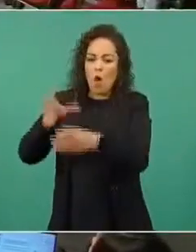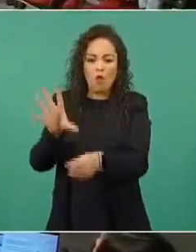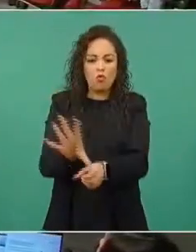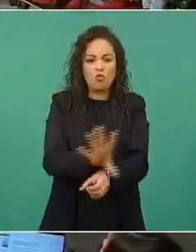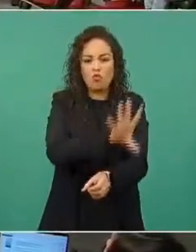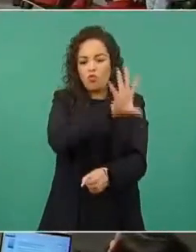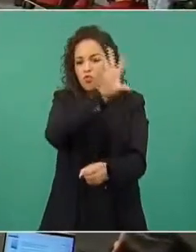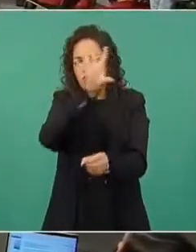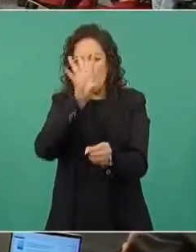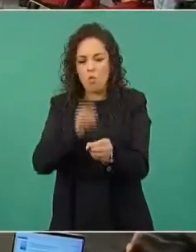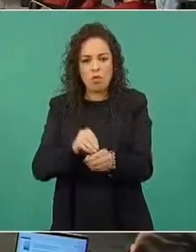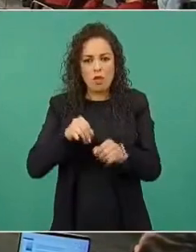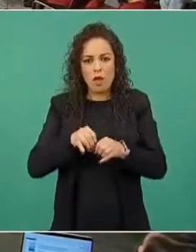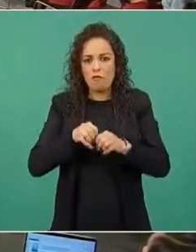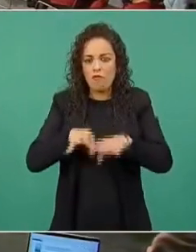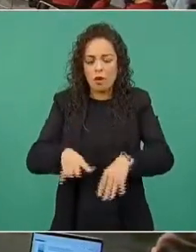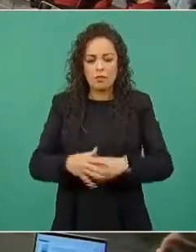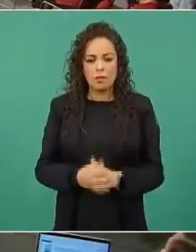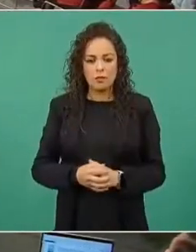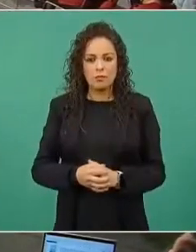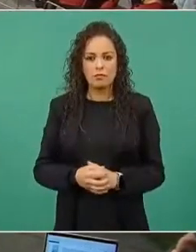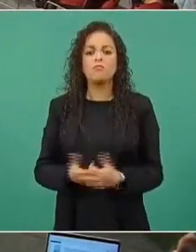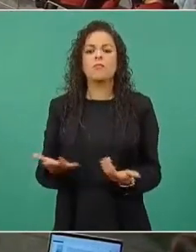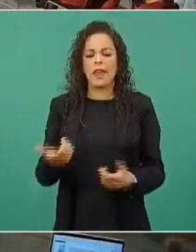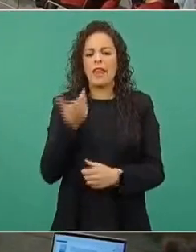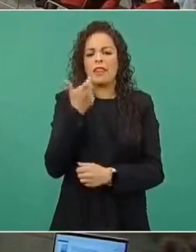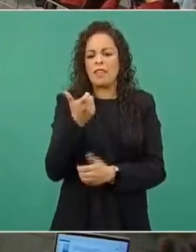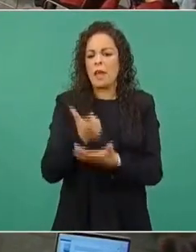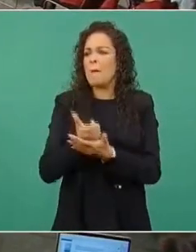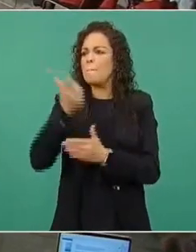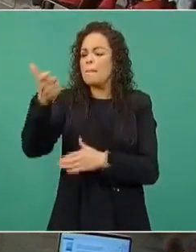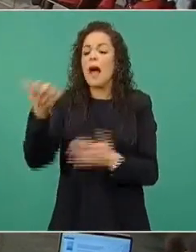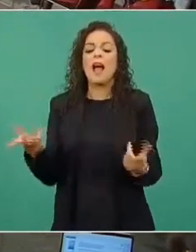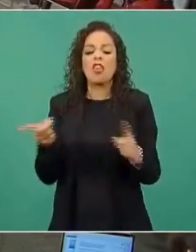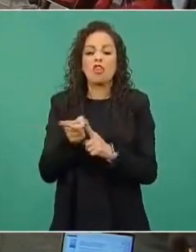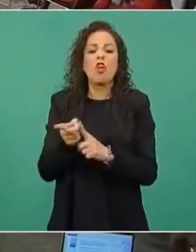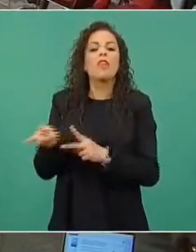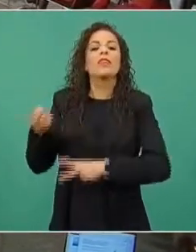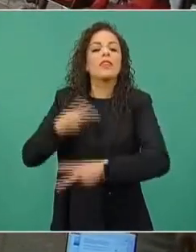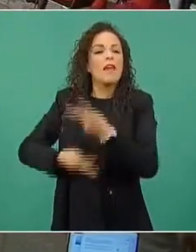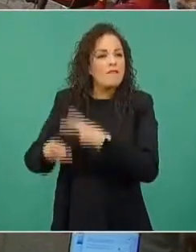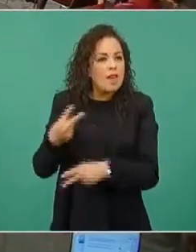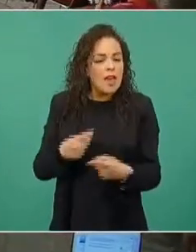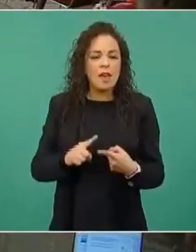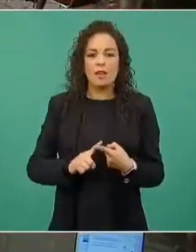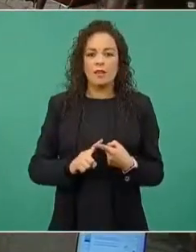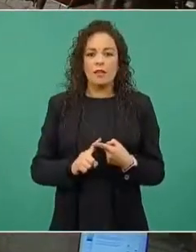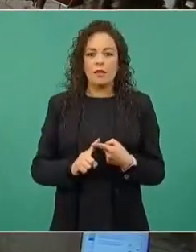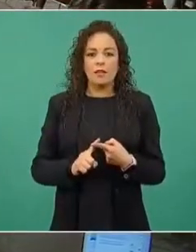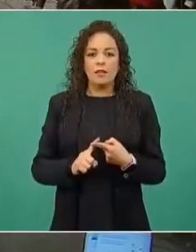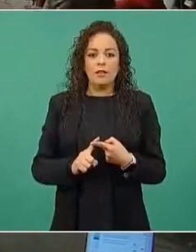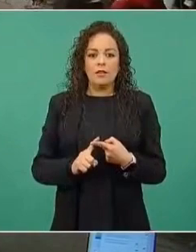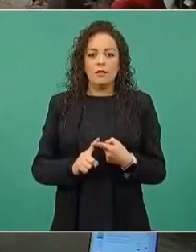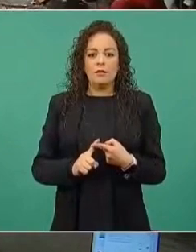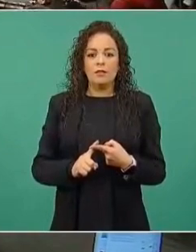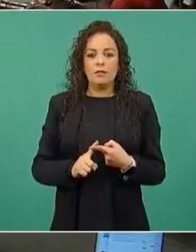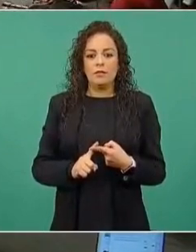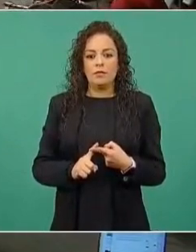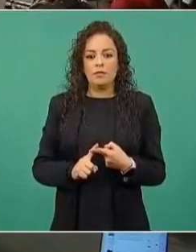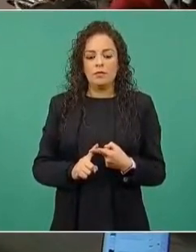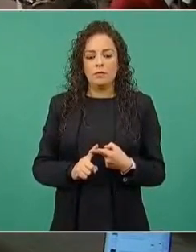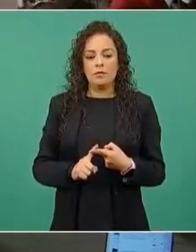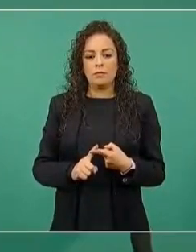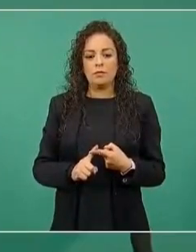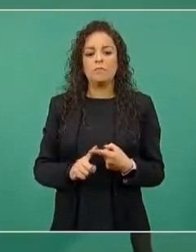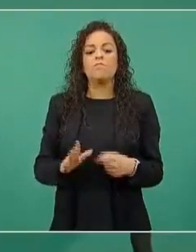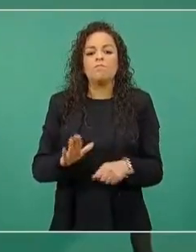de dónde iba a salir el dinero, el origen del dinero,